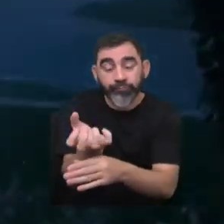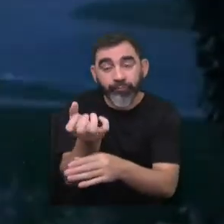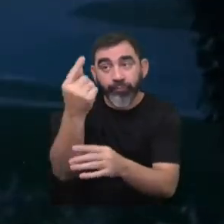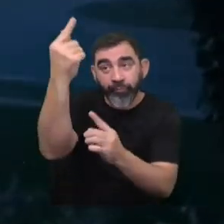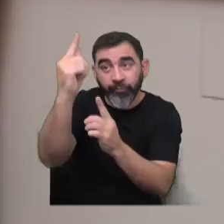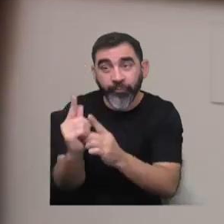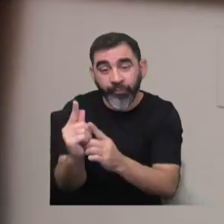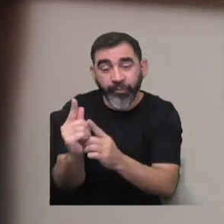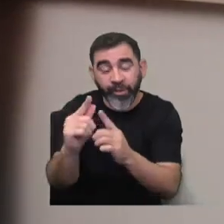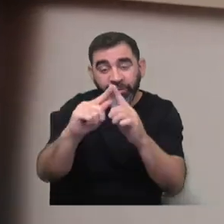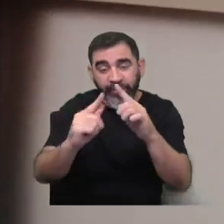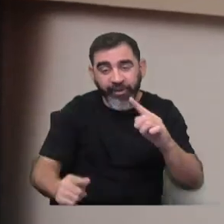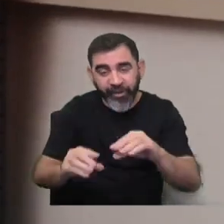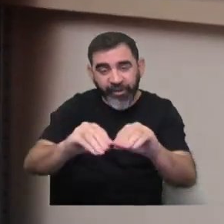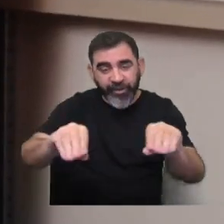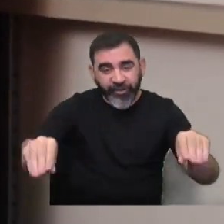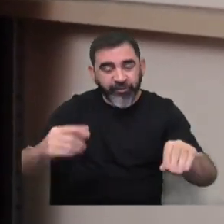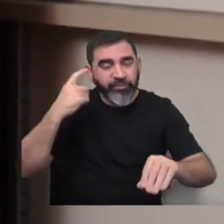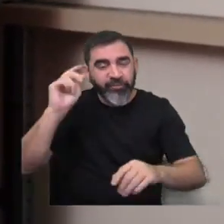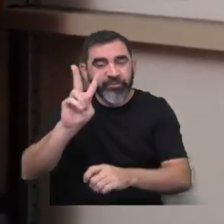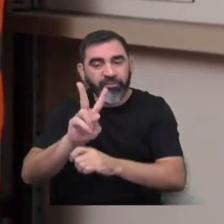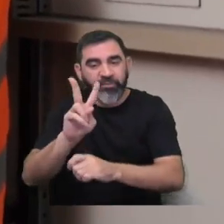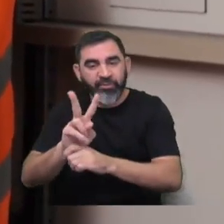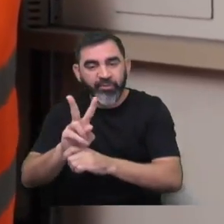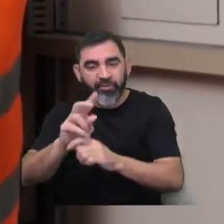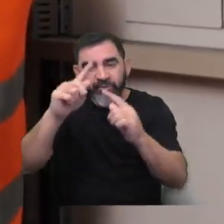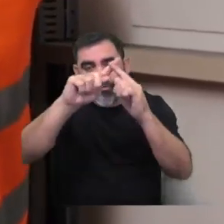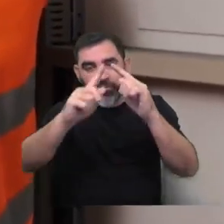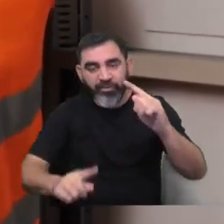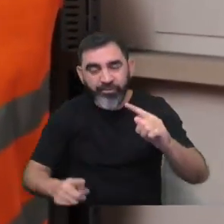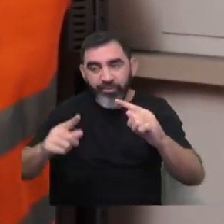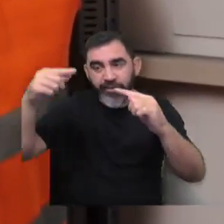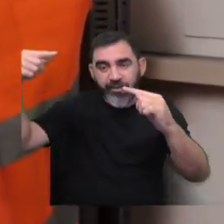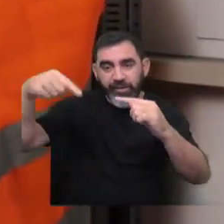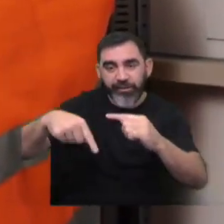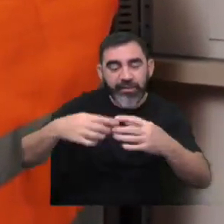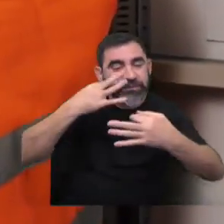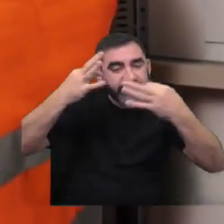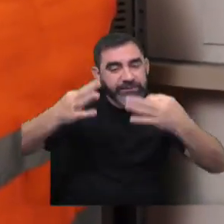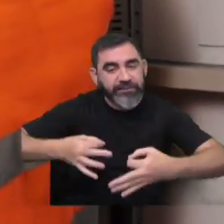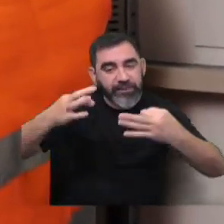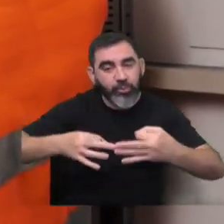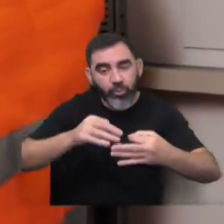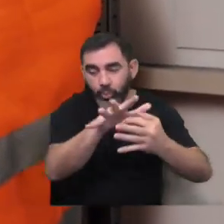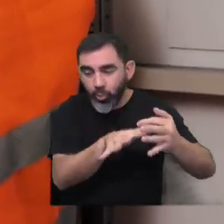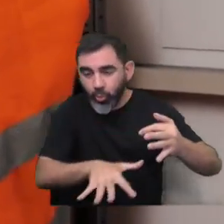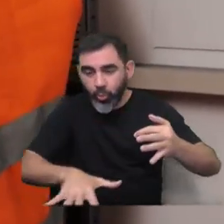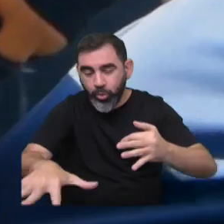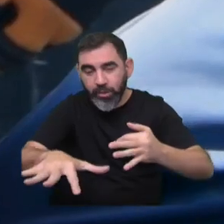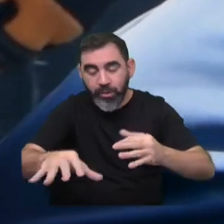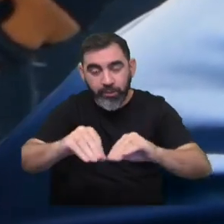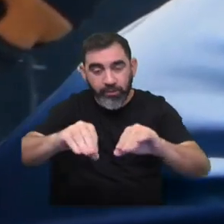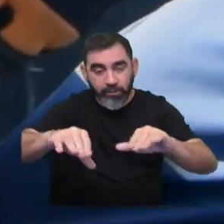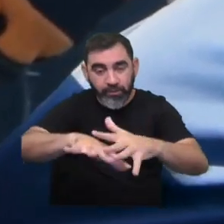y puesta a tierra. La idea de esta protección es conducir la corriente del rayo en forma segura y por caminos conocidos a